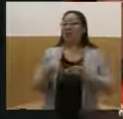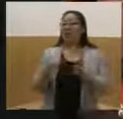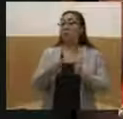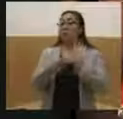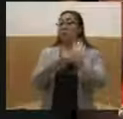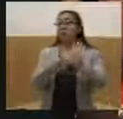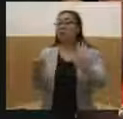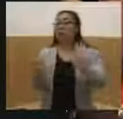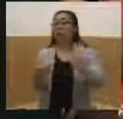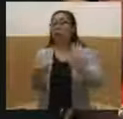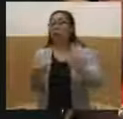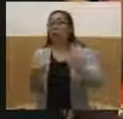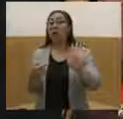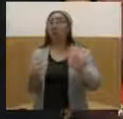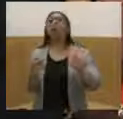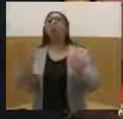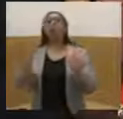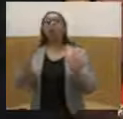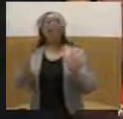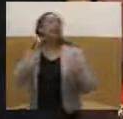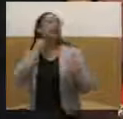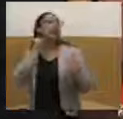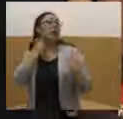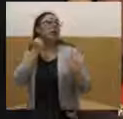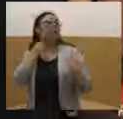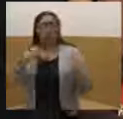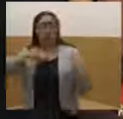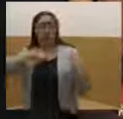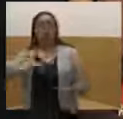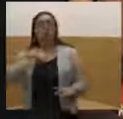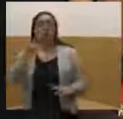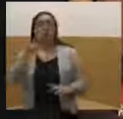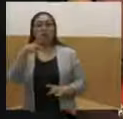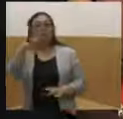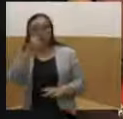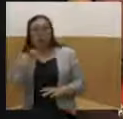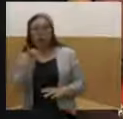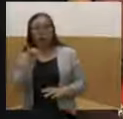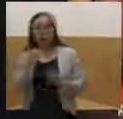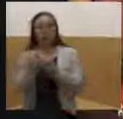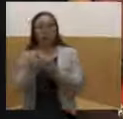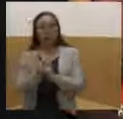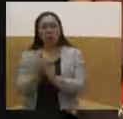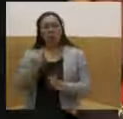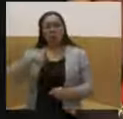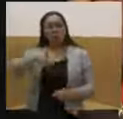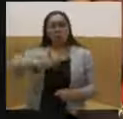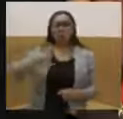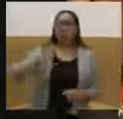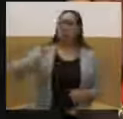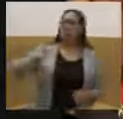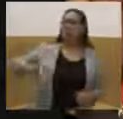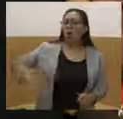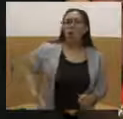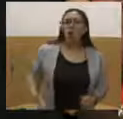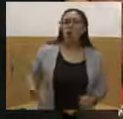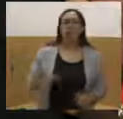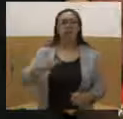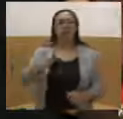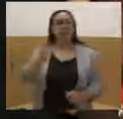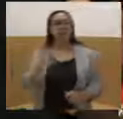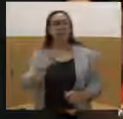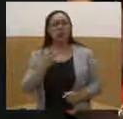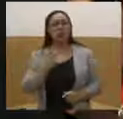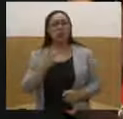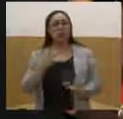nuestra, una senadora que lucha, que trabaja todos los días, que es un orgullo para nosotros, y se presentó